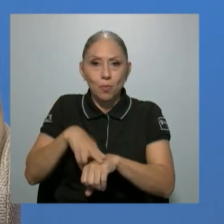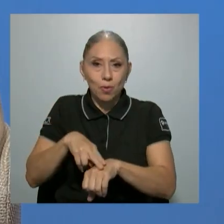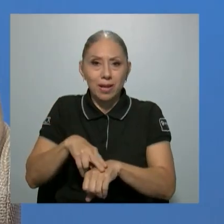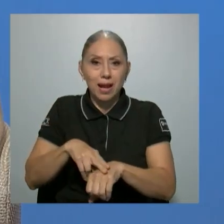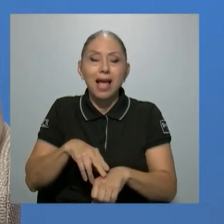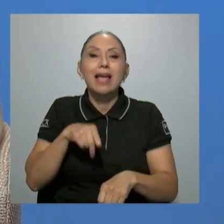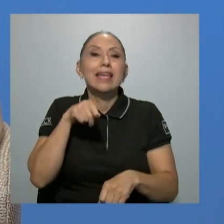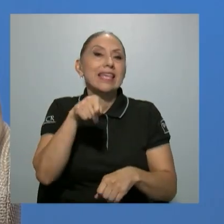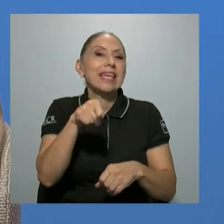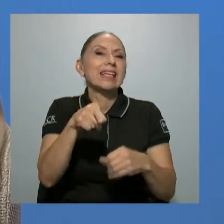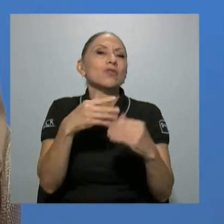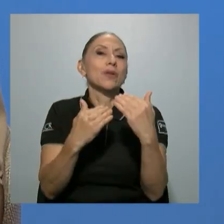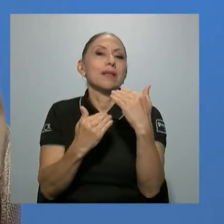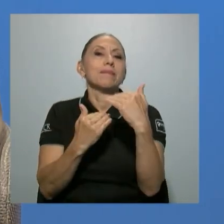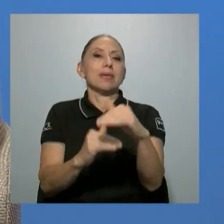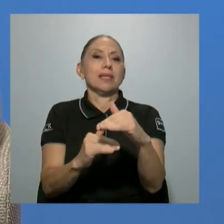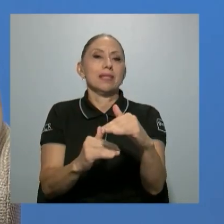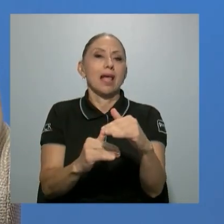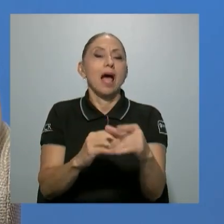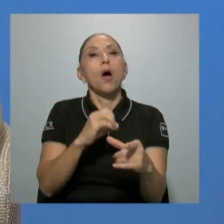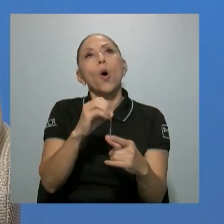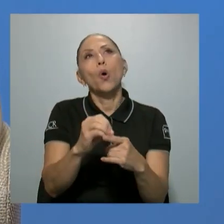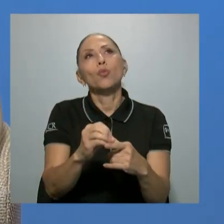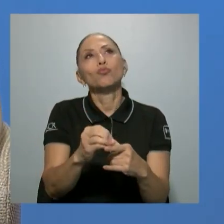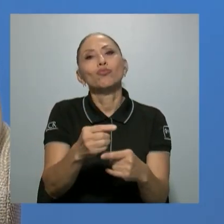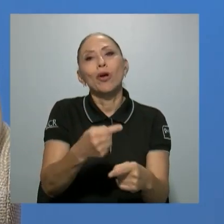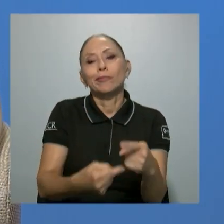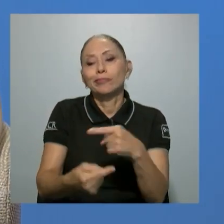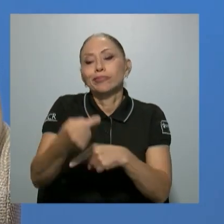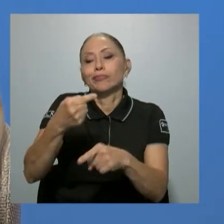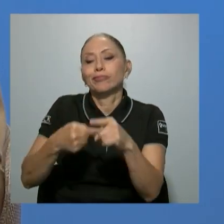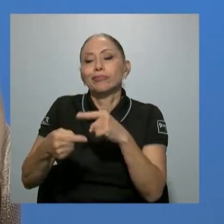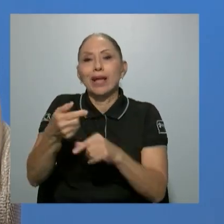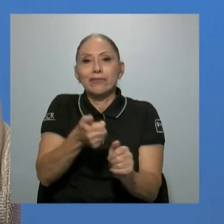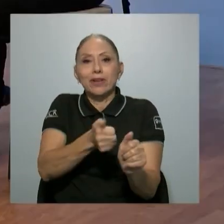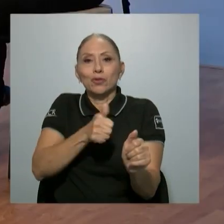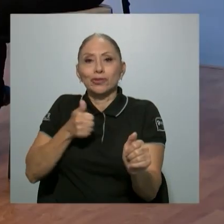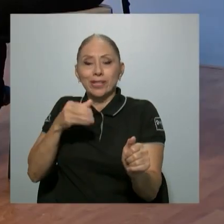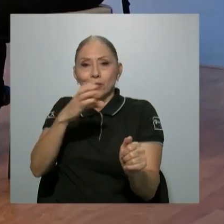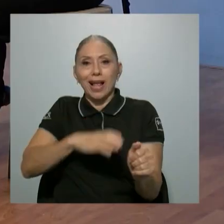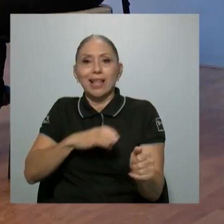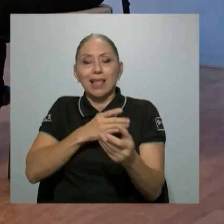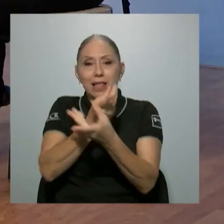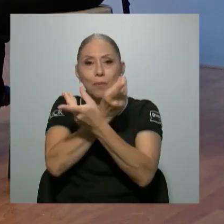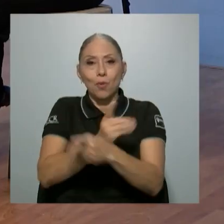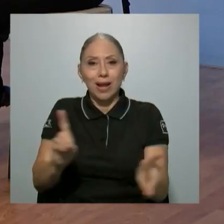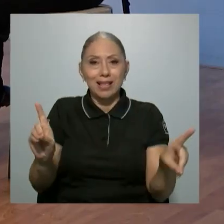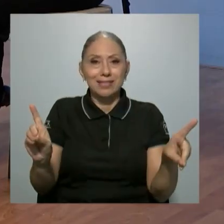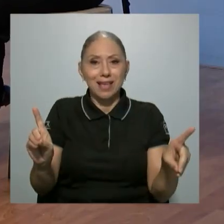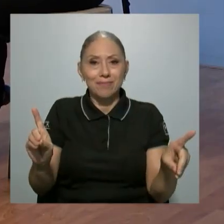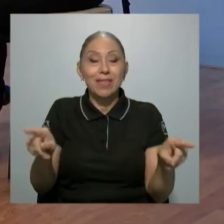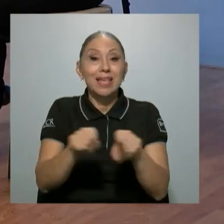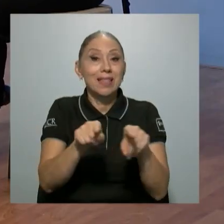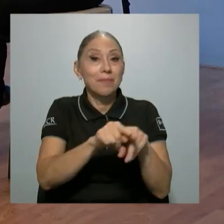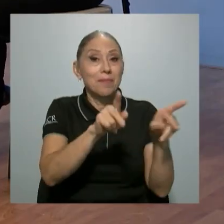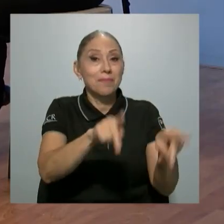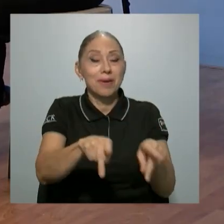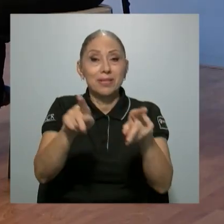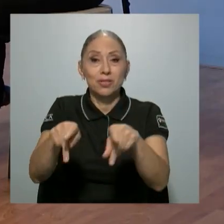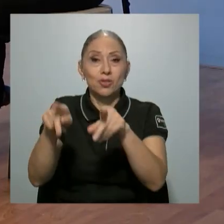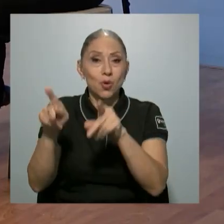o de cierta forma genera retrocesos en la calidad de la democracia y un alejamiento de las